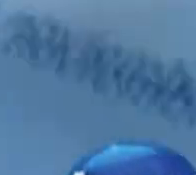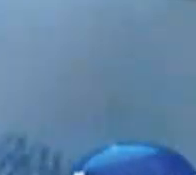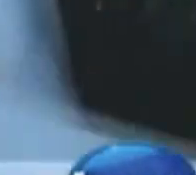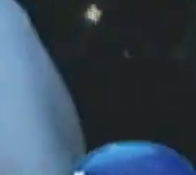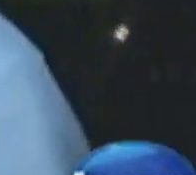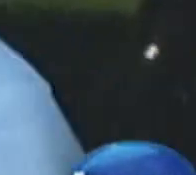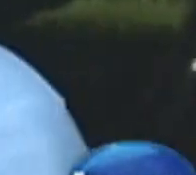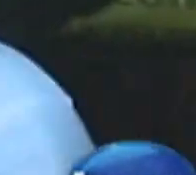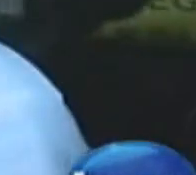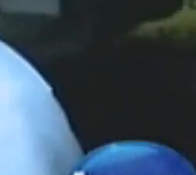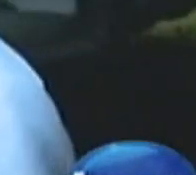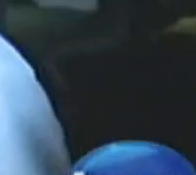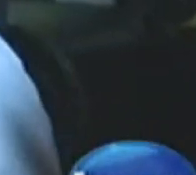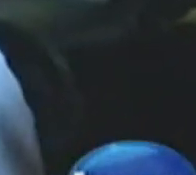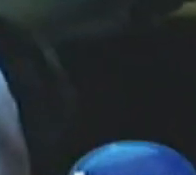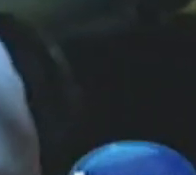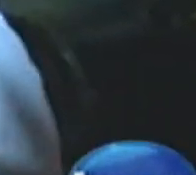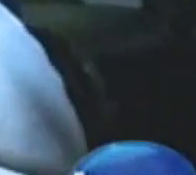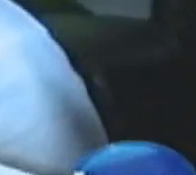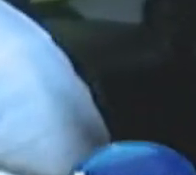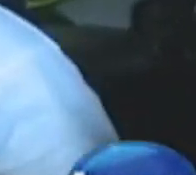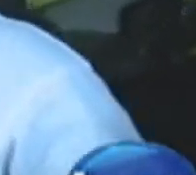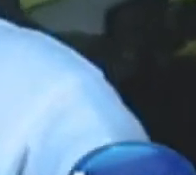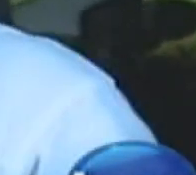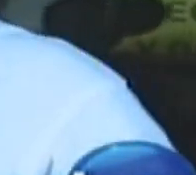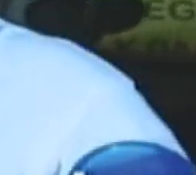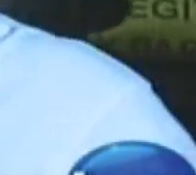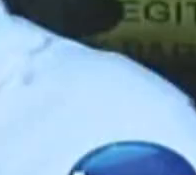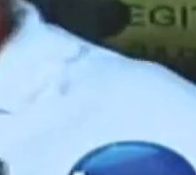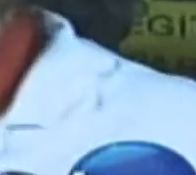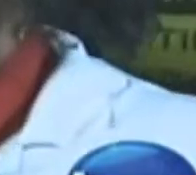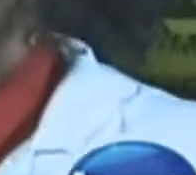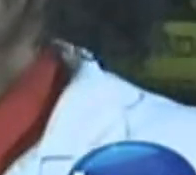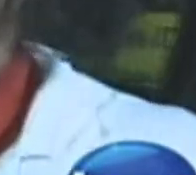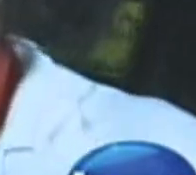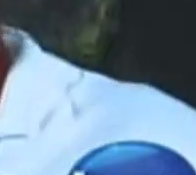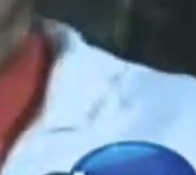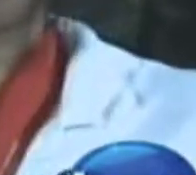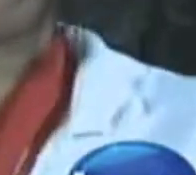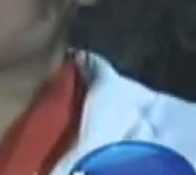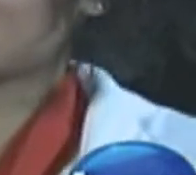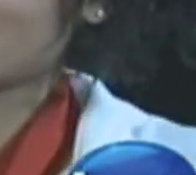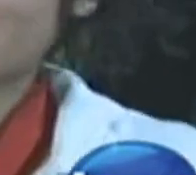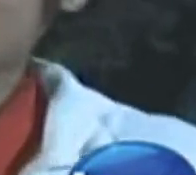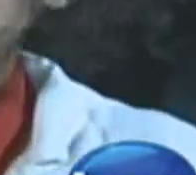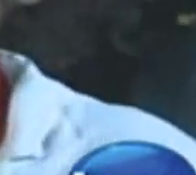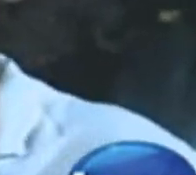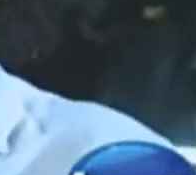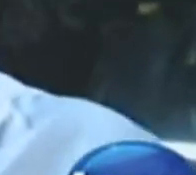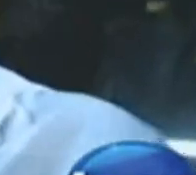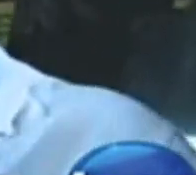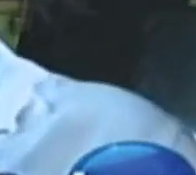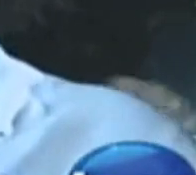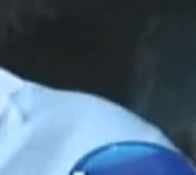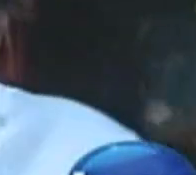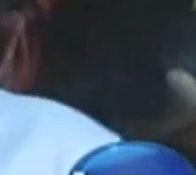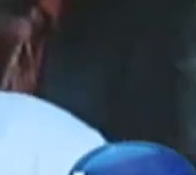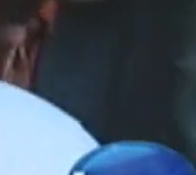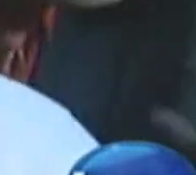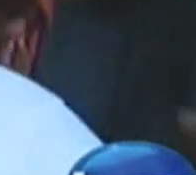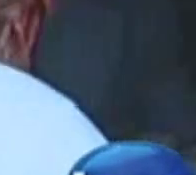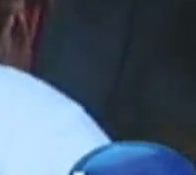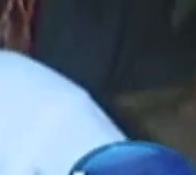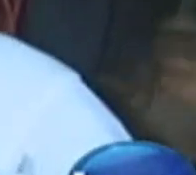mejor. Qué suerte tuve de encontrarte y que pudiste